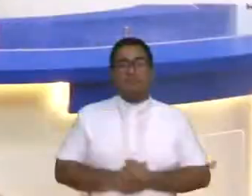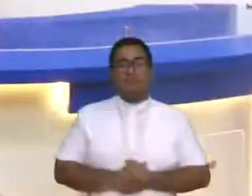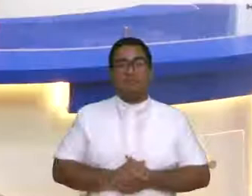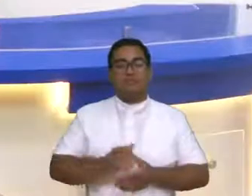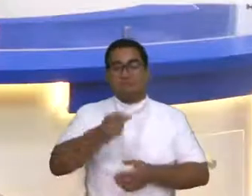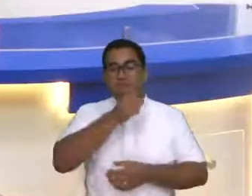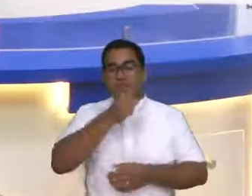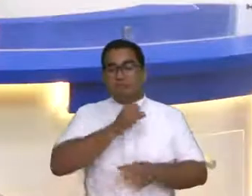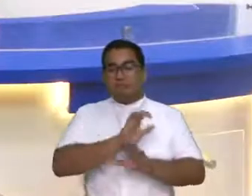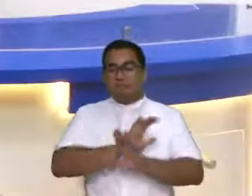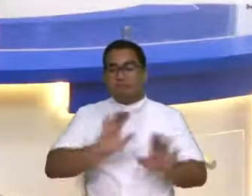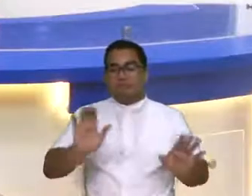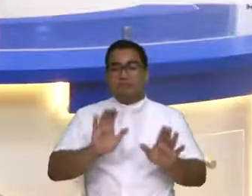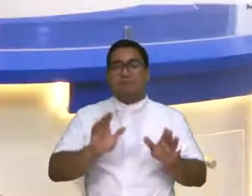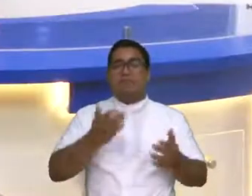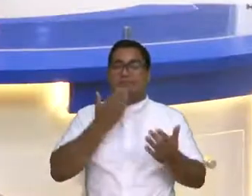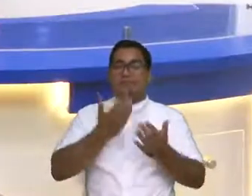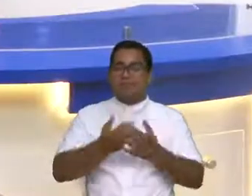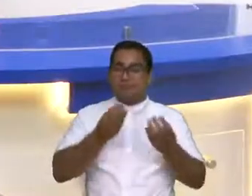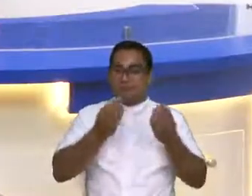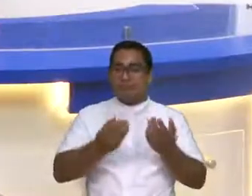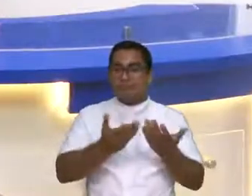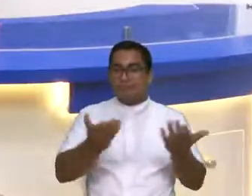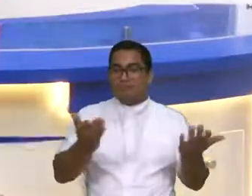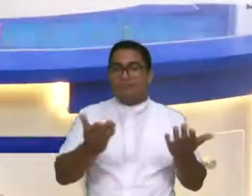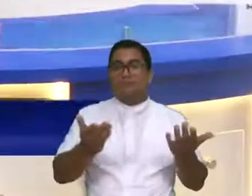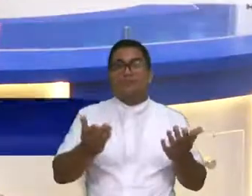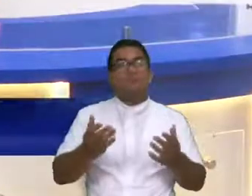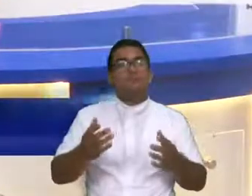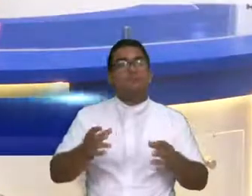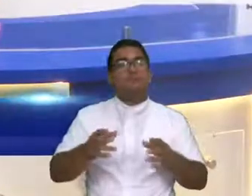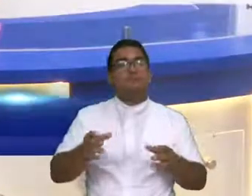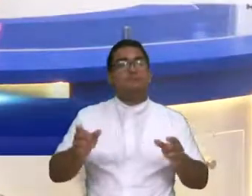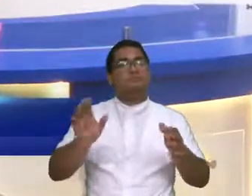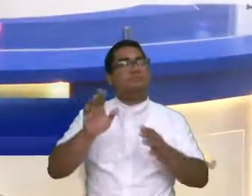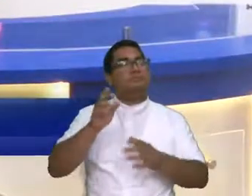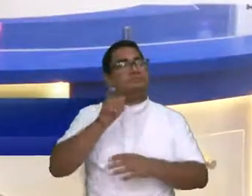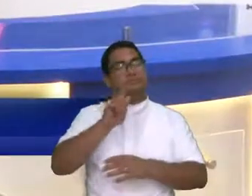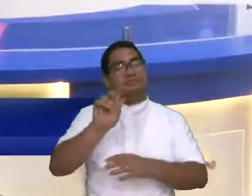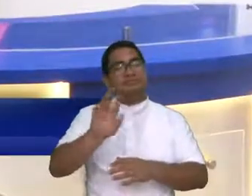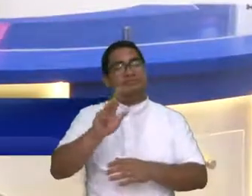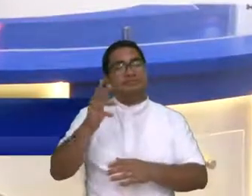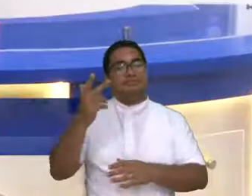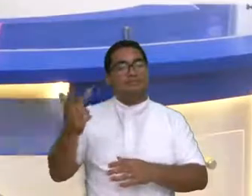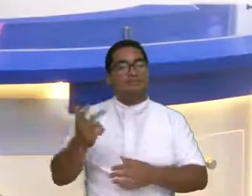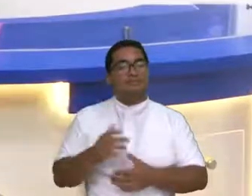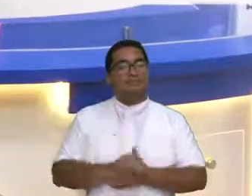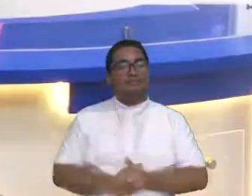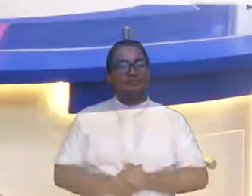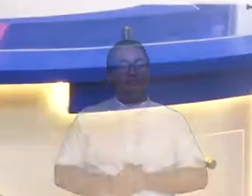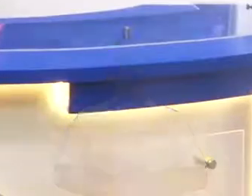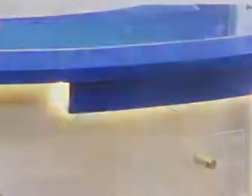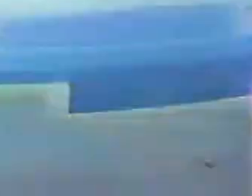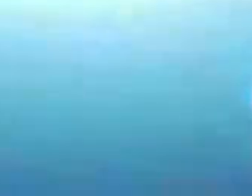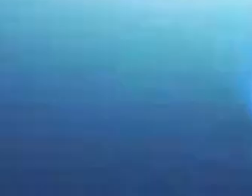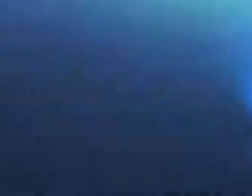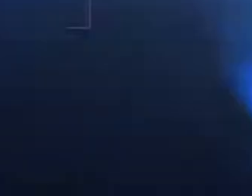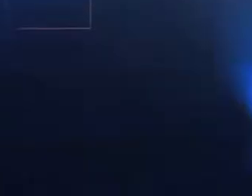Hasta aquí las noticias del día de hoy. Gracias por habernos acompañado. Los dejamos con la programación de Canal 98.